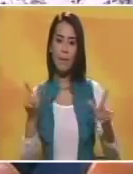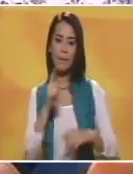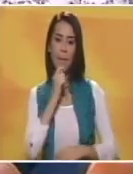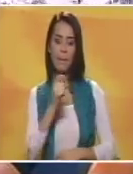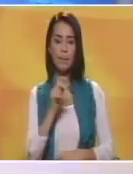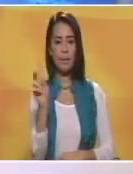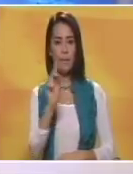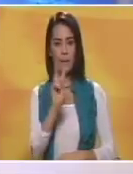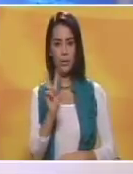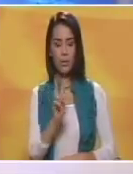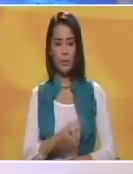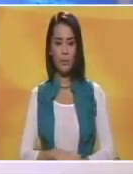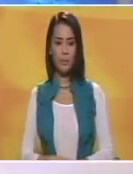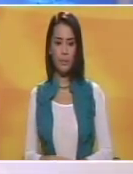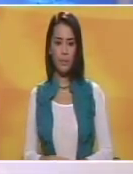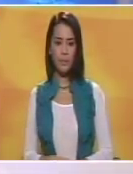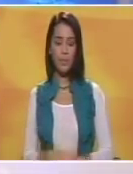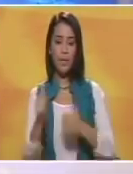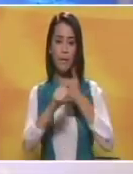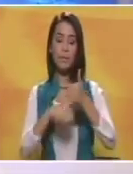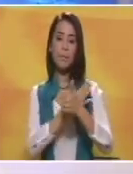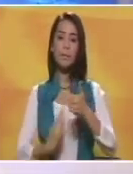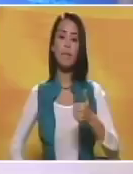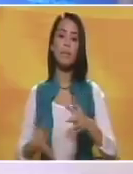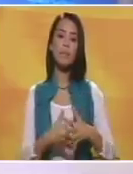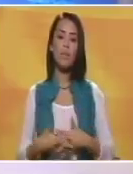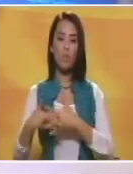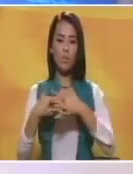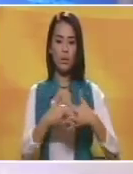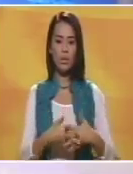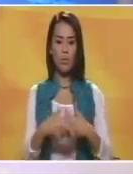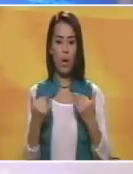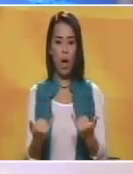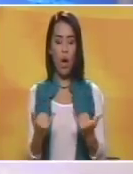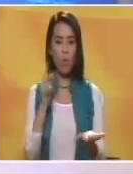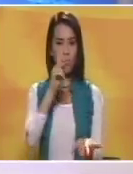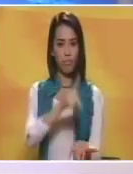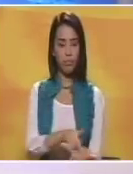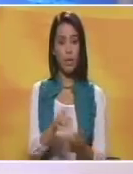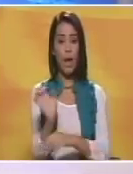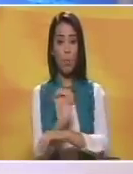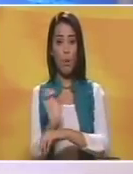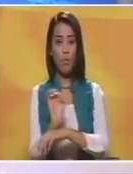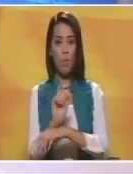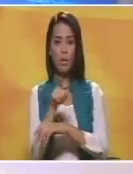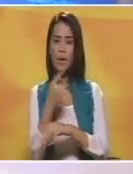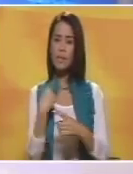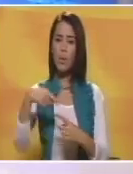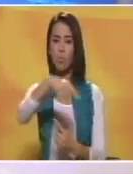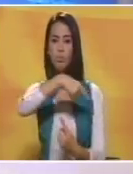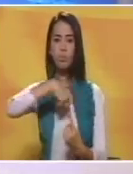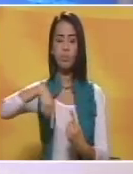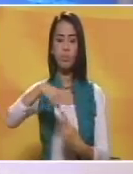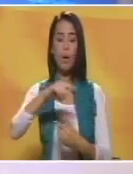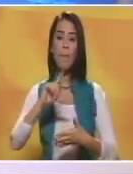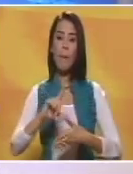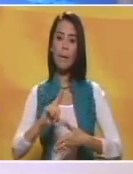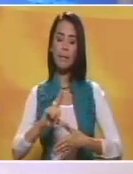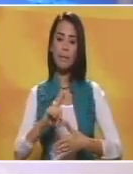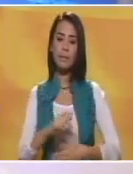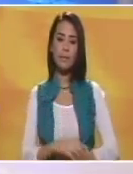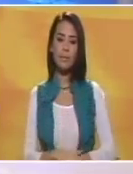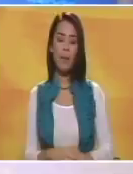Venezuela. El vicepresidente de Estados Unidos, Mike Pence, se encuentra en Ecuador, donde continúa su gira por América Latina